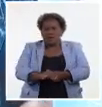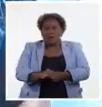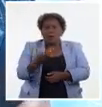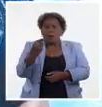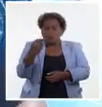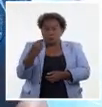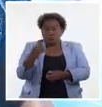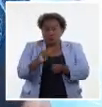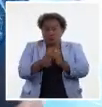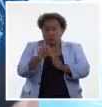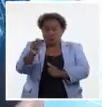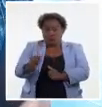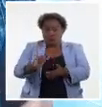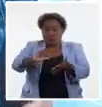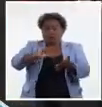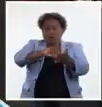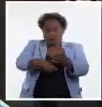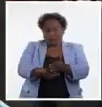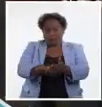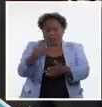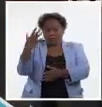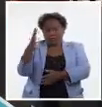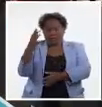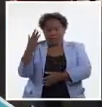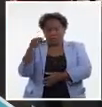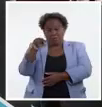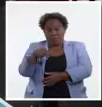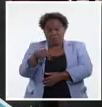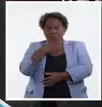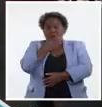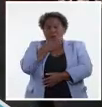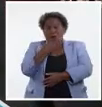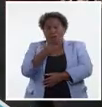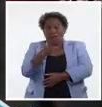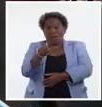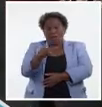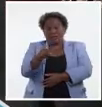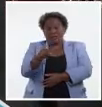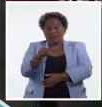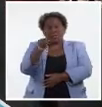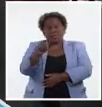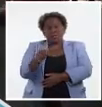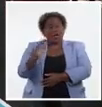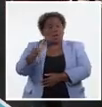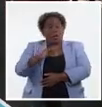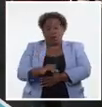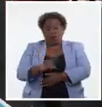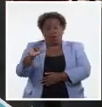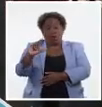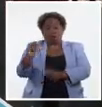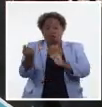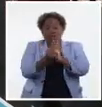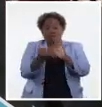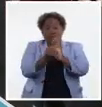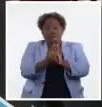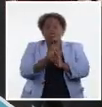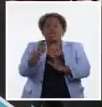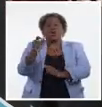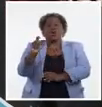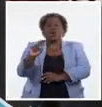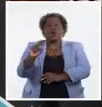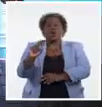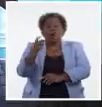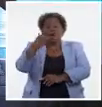extranjero, pero queda aquí un gran número de atletas jóvenes, que al no clasificar el campeonato del mundo, los Juegos del ALBA se vuelve su